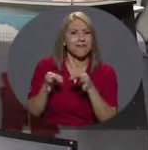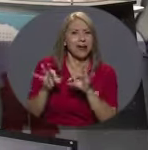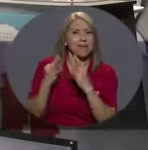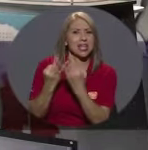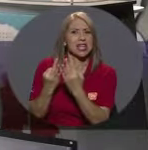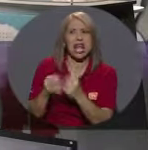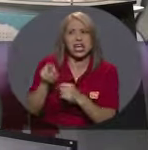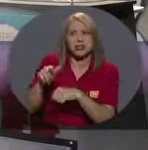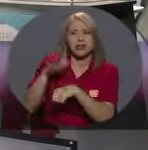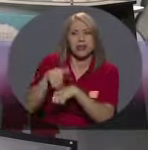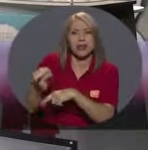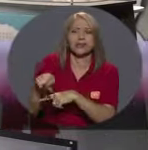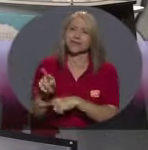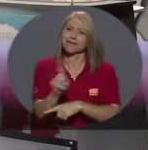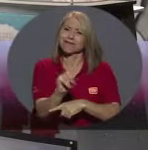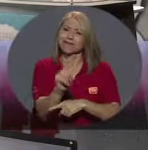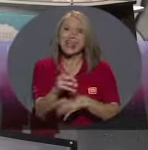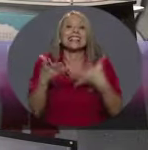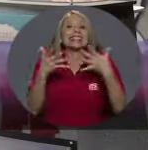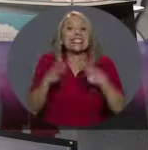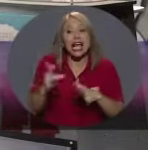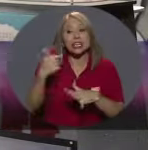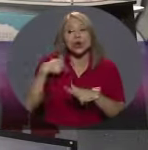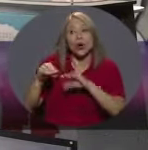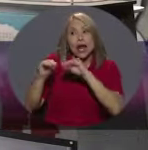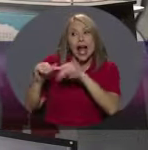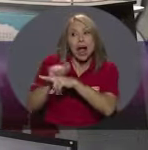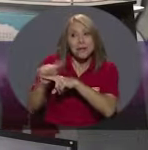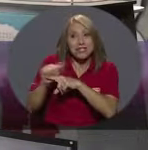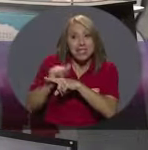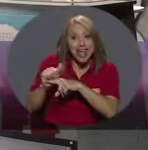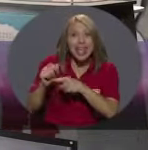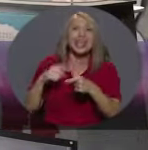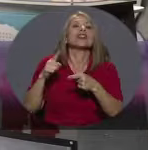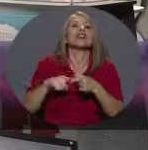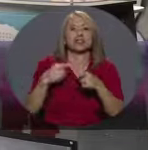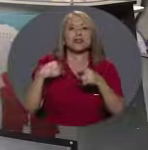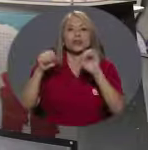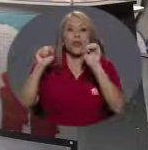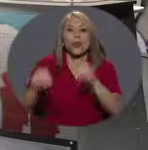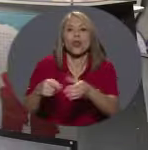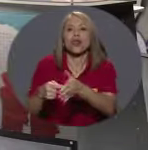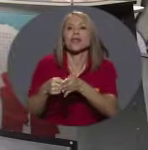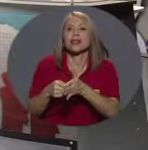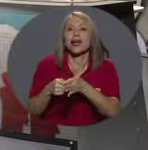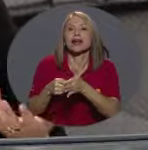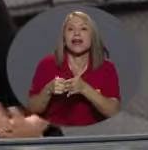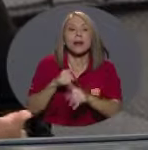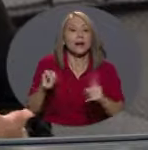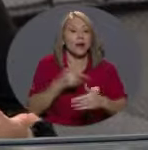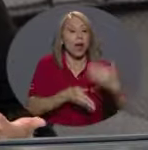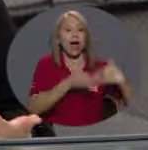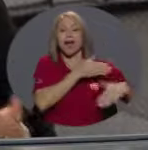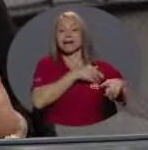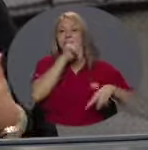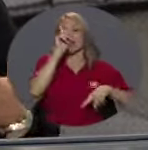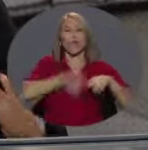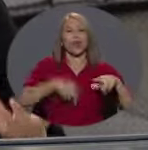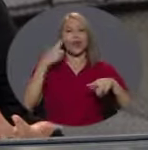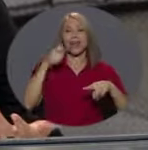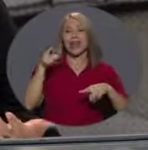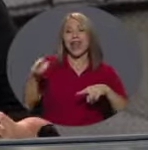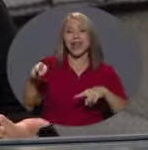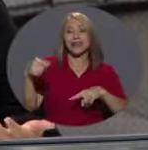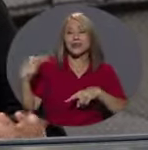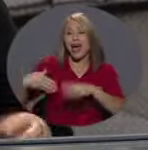demandar. Ahora sí, ya yo hablé con usted, mamá, papá, encargado, ahora sí yo puedo demandar. Pero desde antes no lo puedo hacer porque ellos